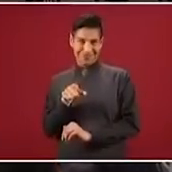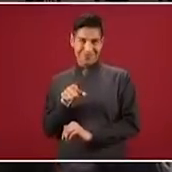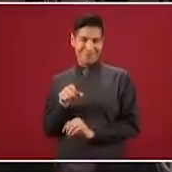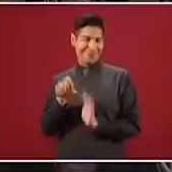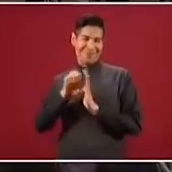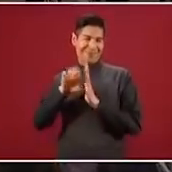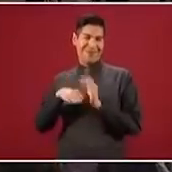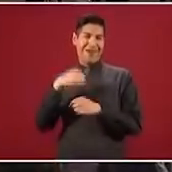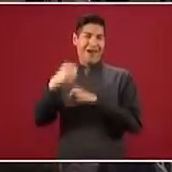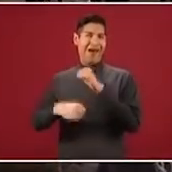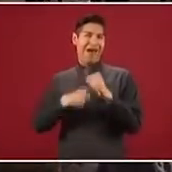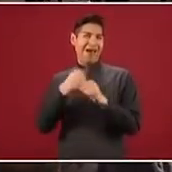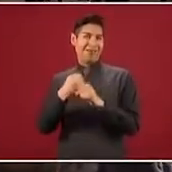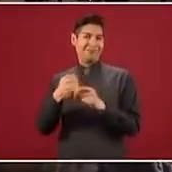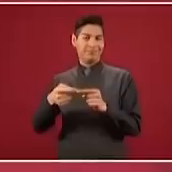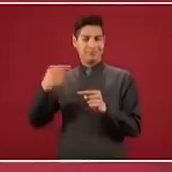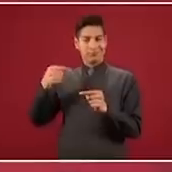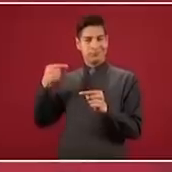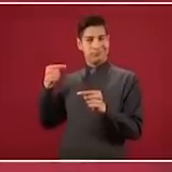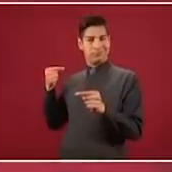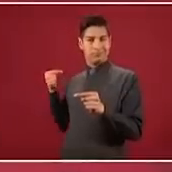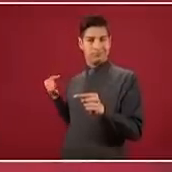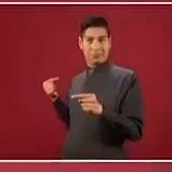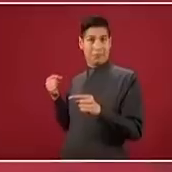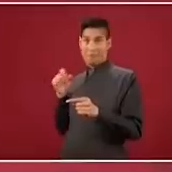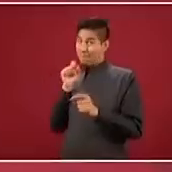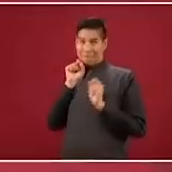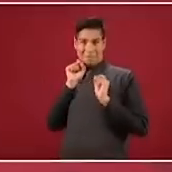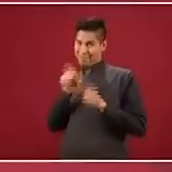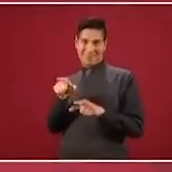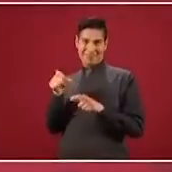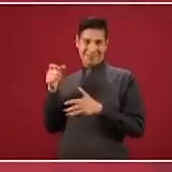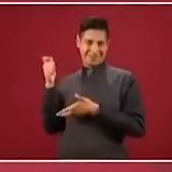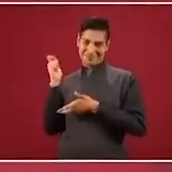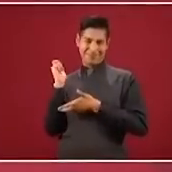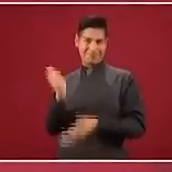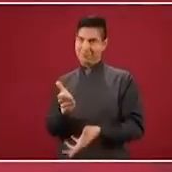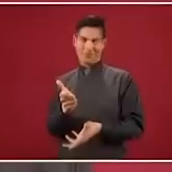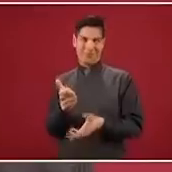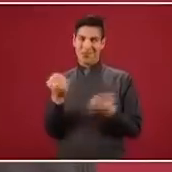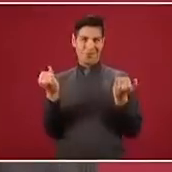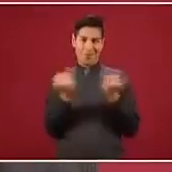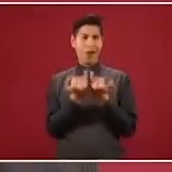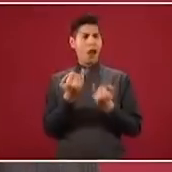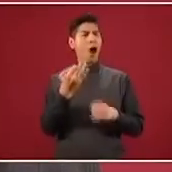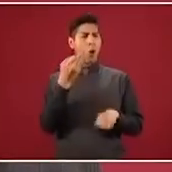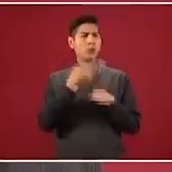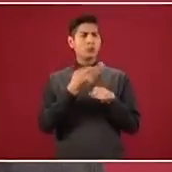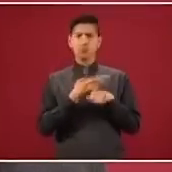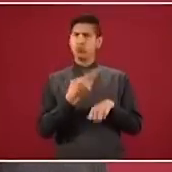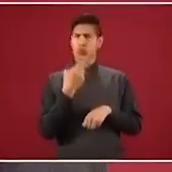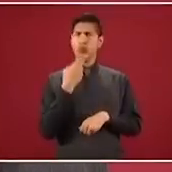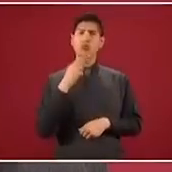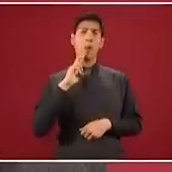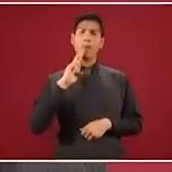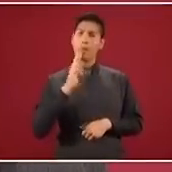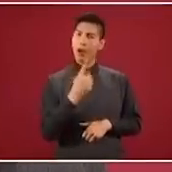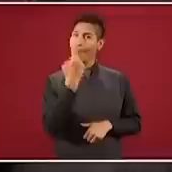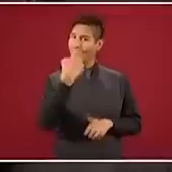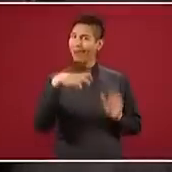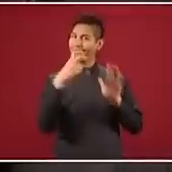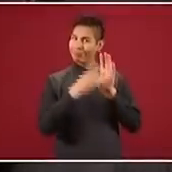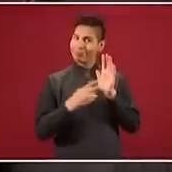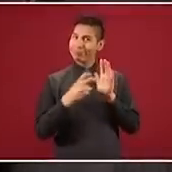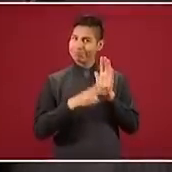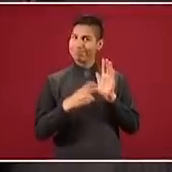se ejercía, se puede mejorar mucho el sistema de salud,